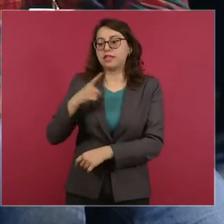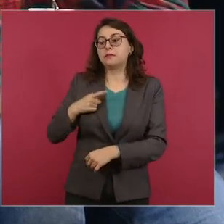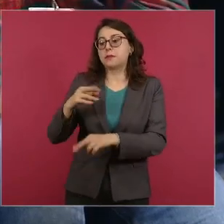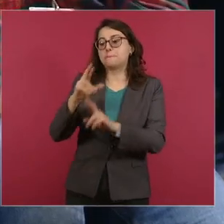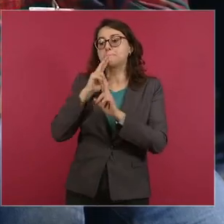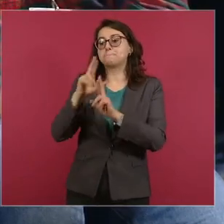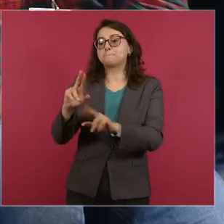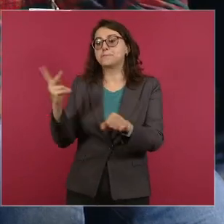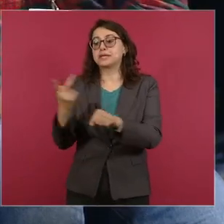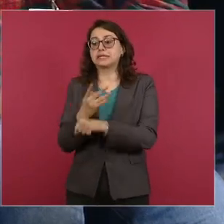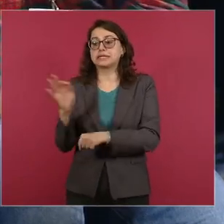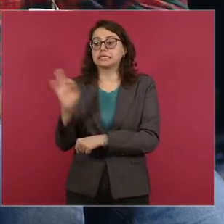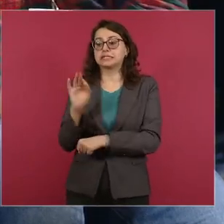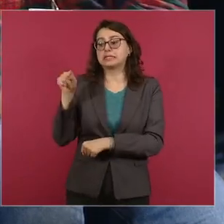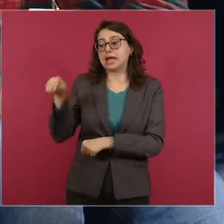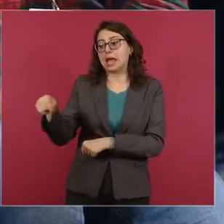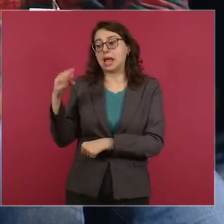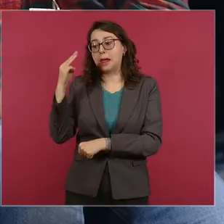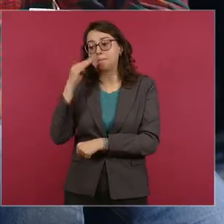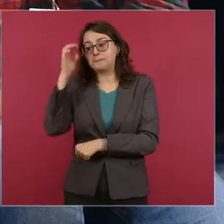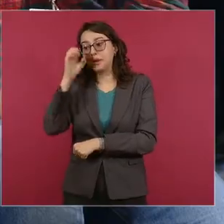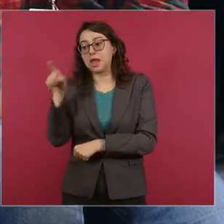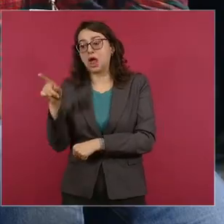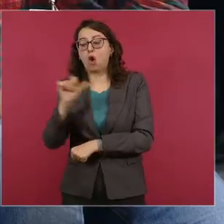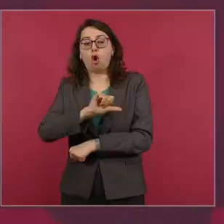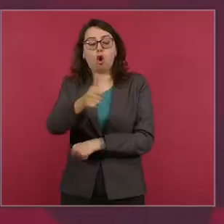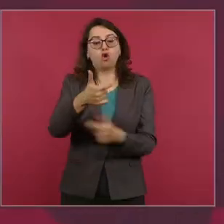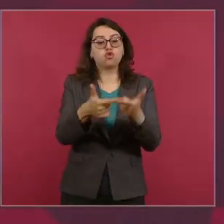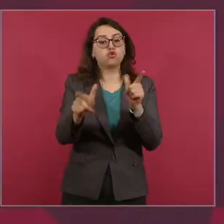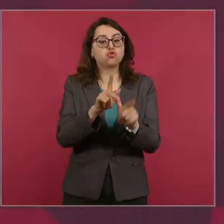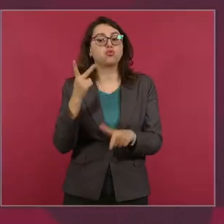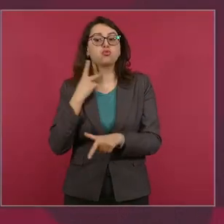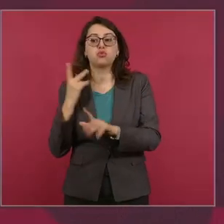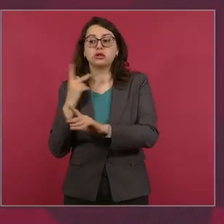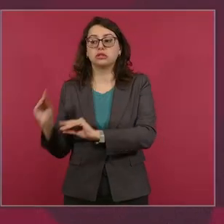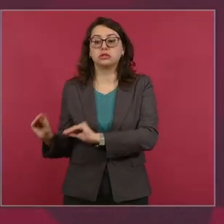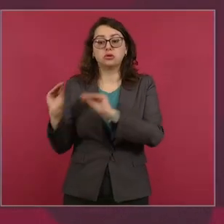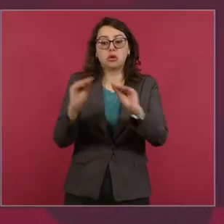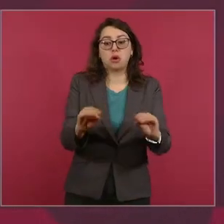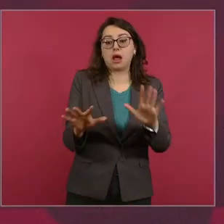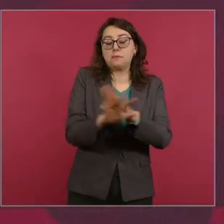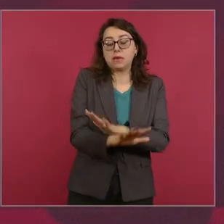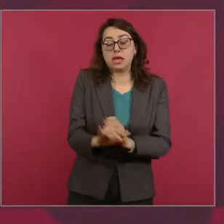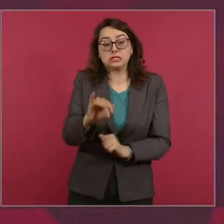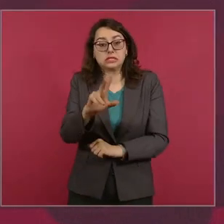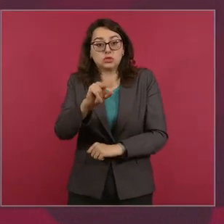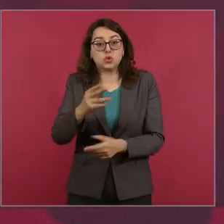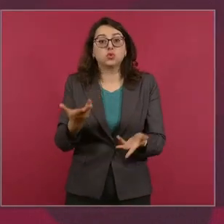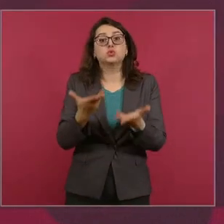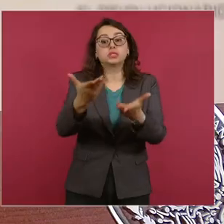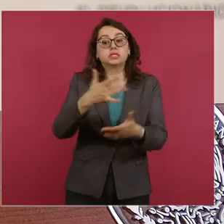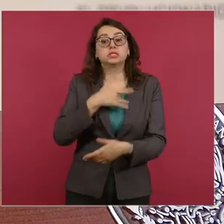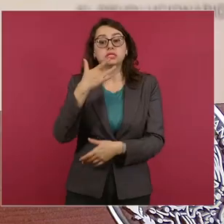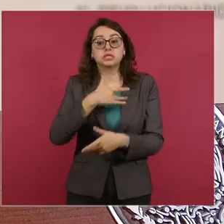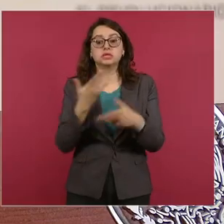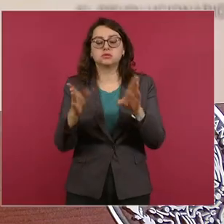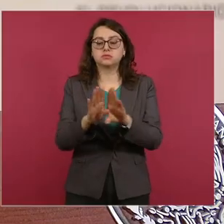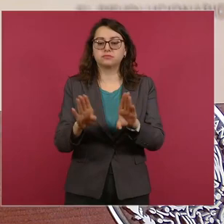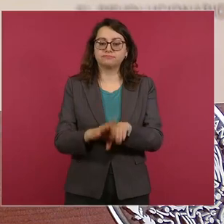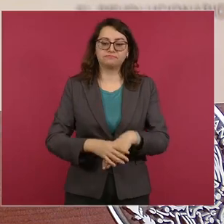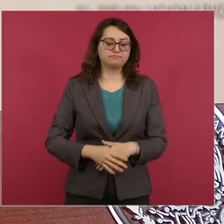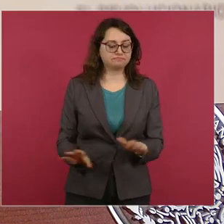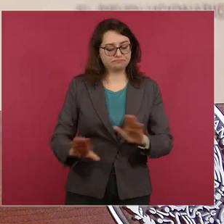reflexión al respecto llamaría usted a no irse No, que somos libres somos libres